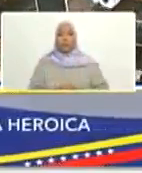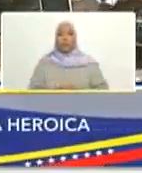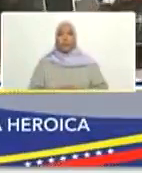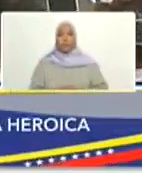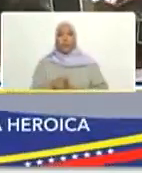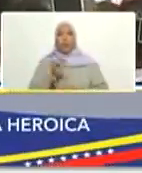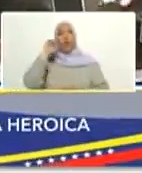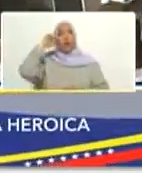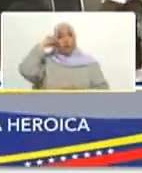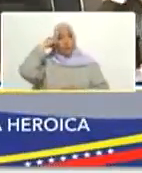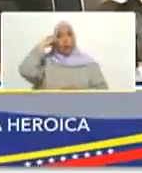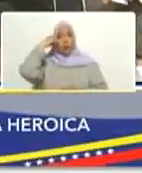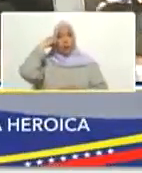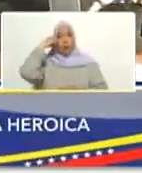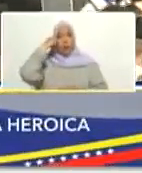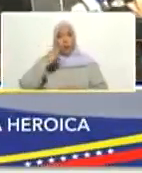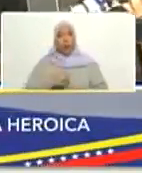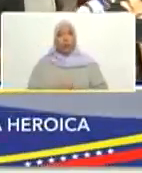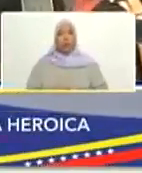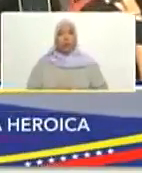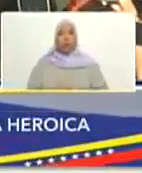Ustedes recuerdan